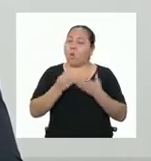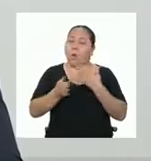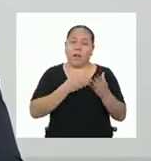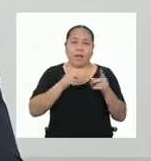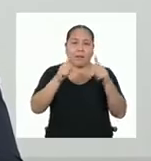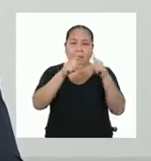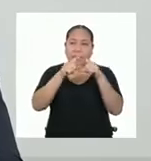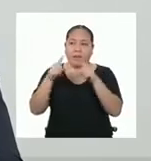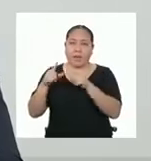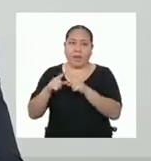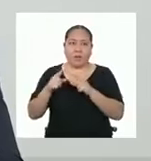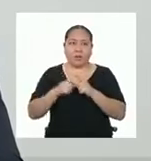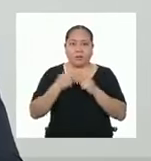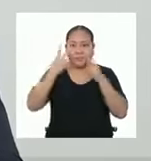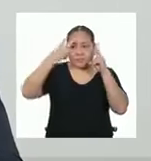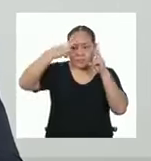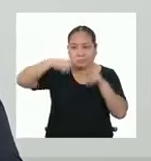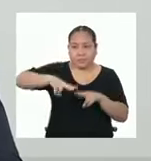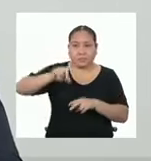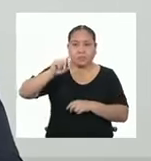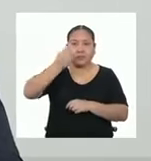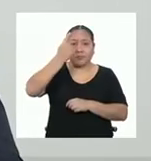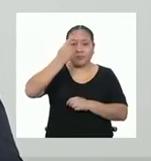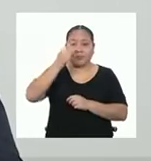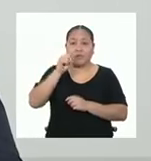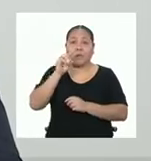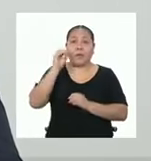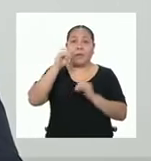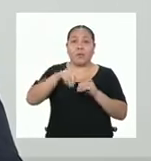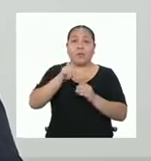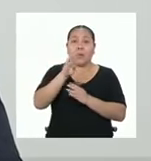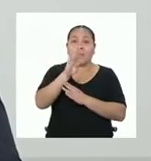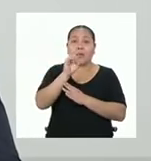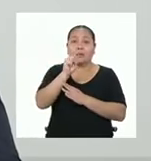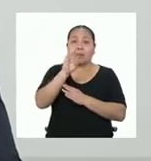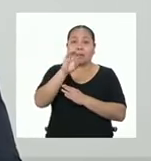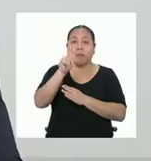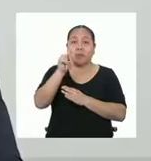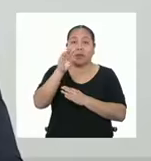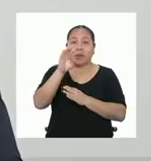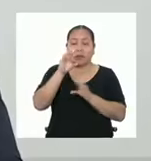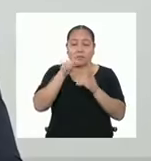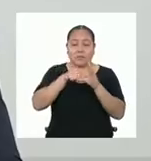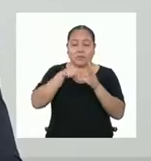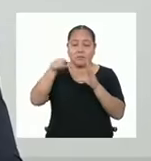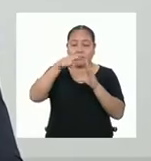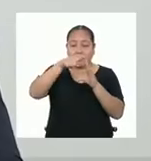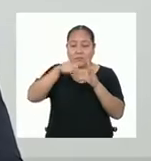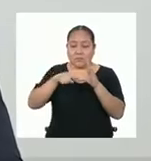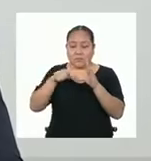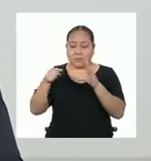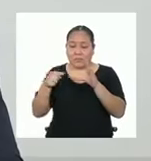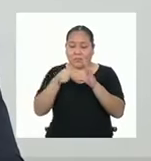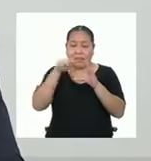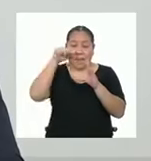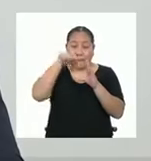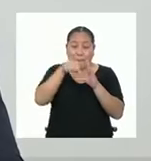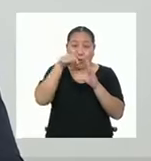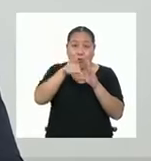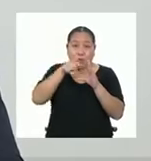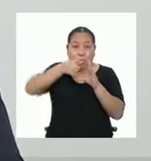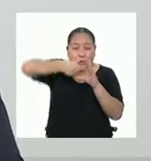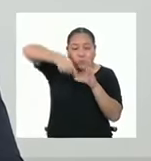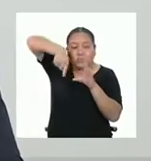triángulo Como vimos, primero trazamos las vicetrices para llegar en el centro Y este punto será el centro de la